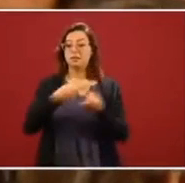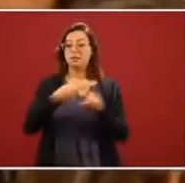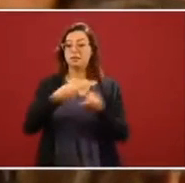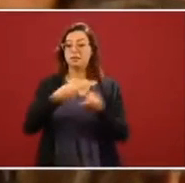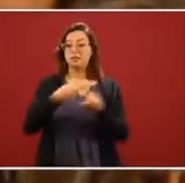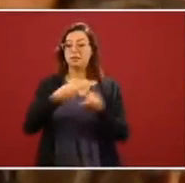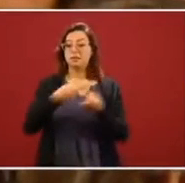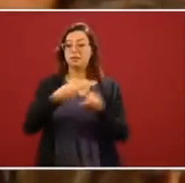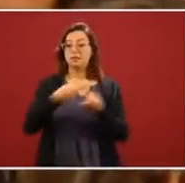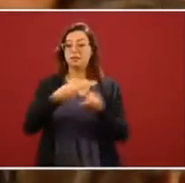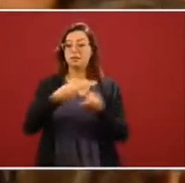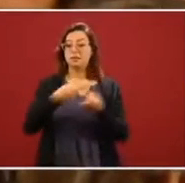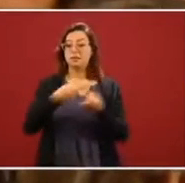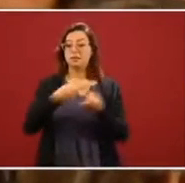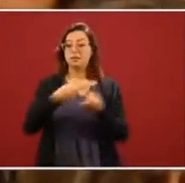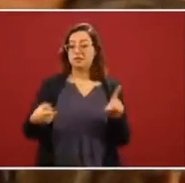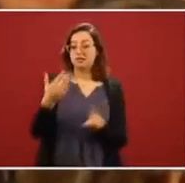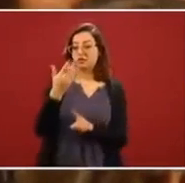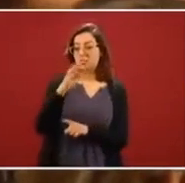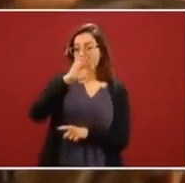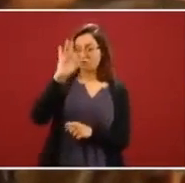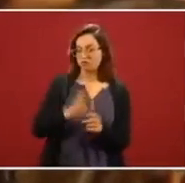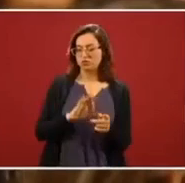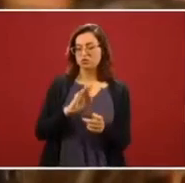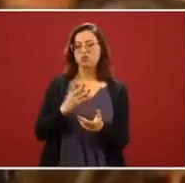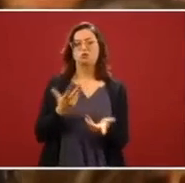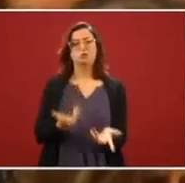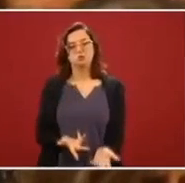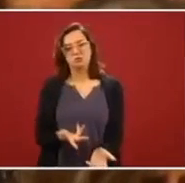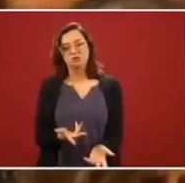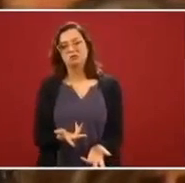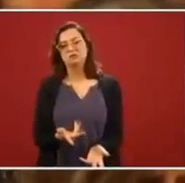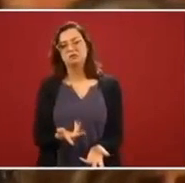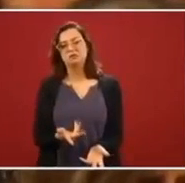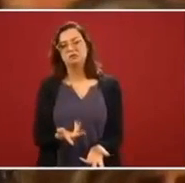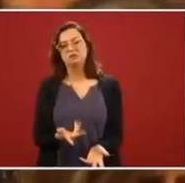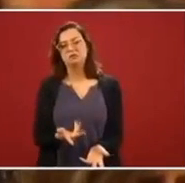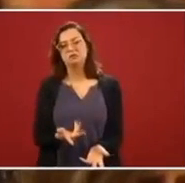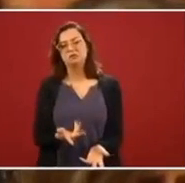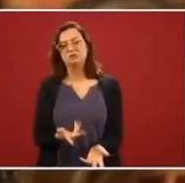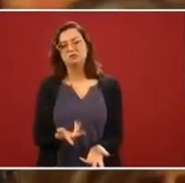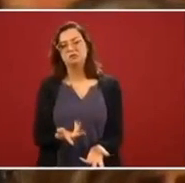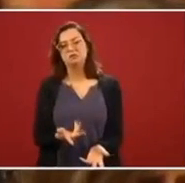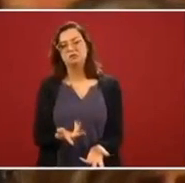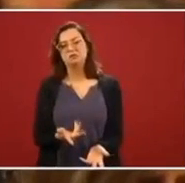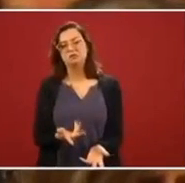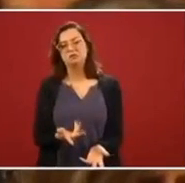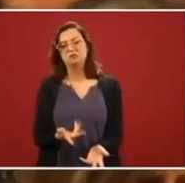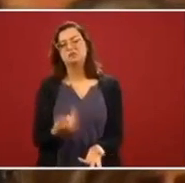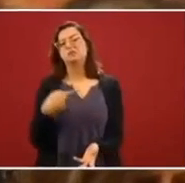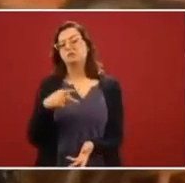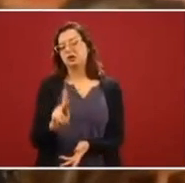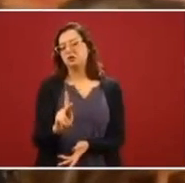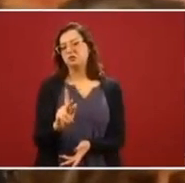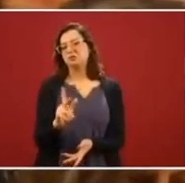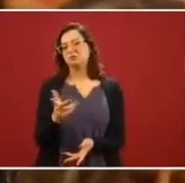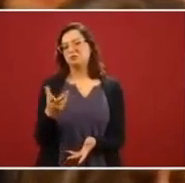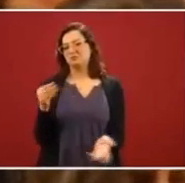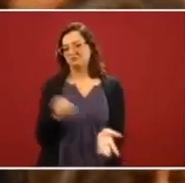que due to corruption, pues todavía hay because there's still corruption